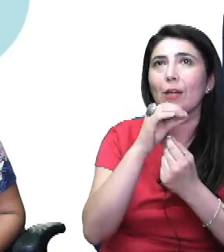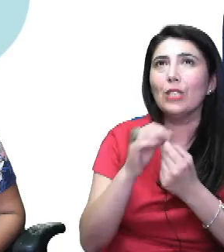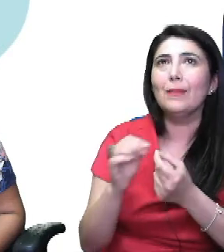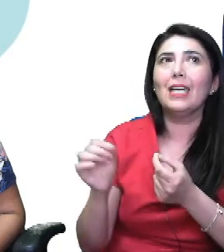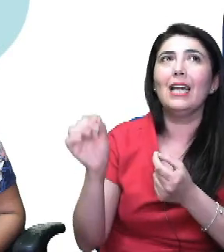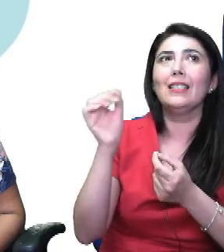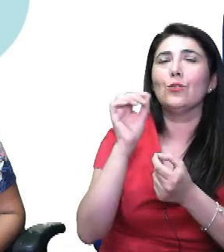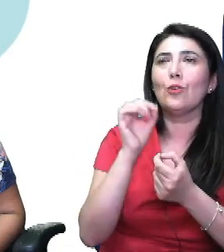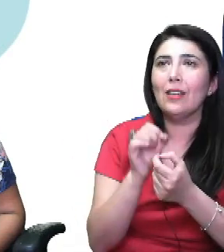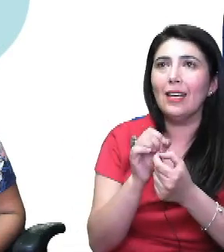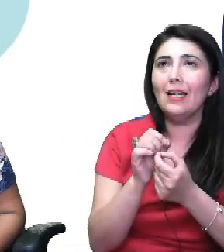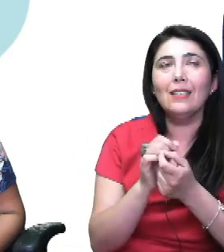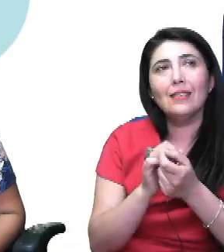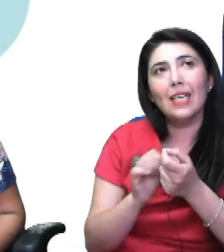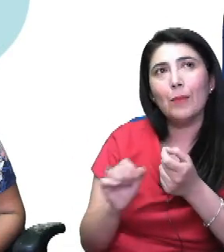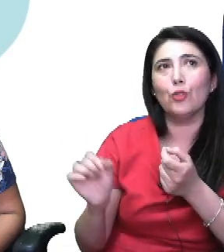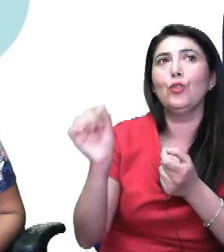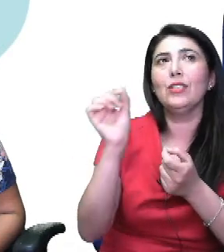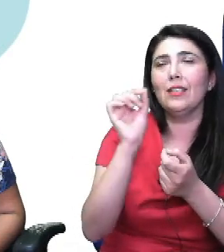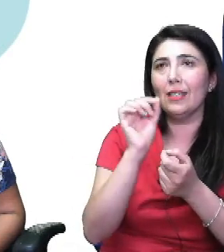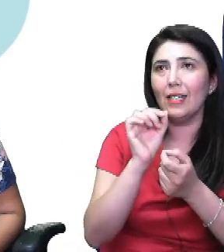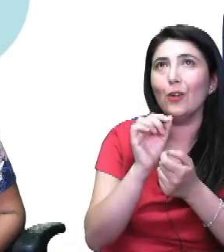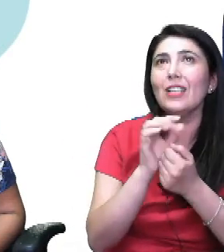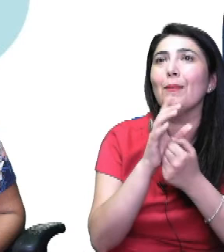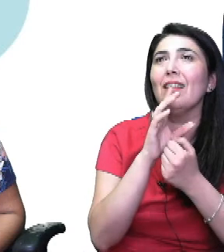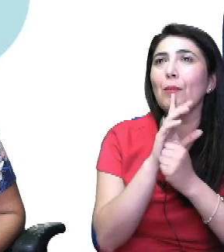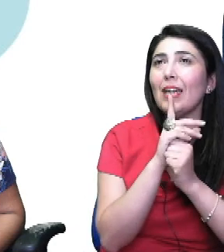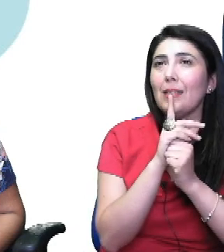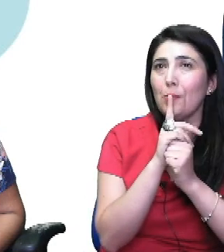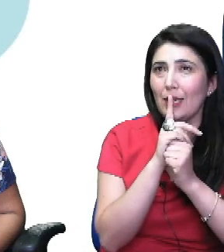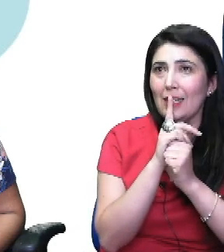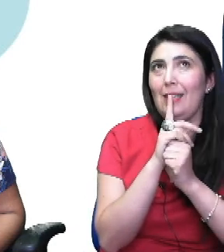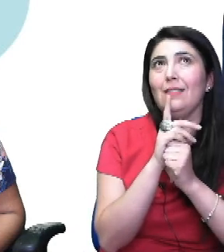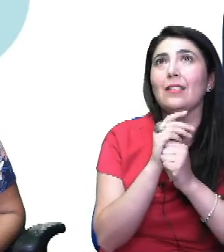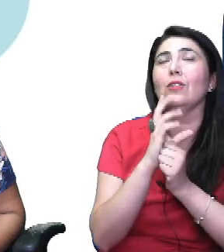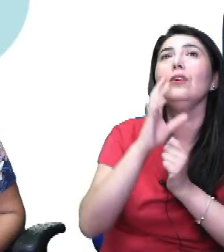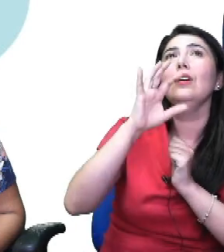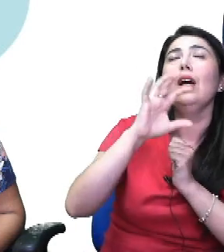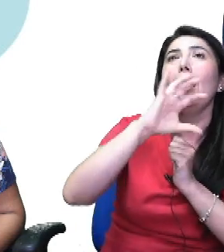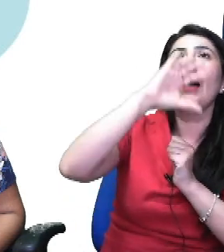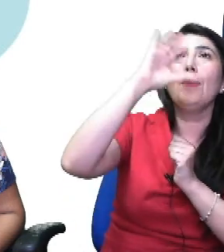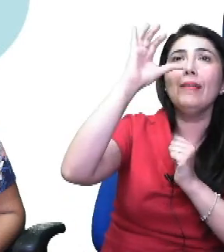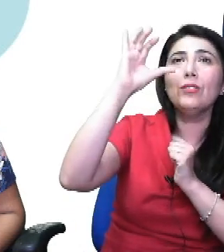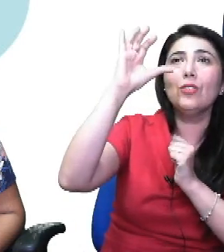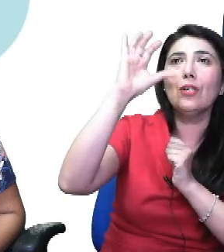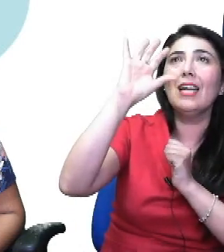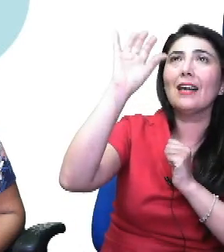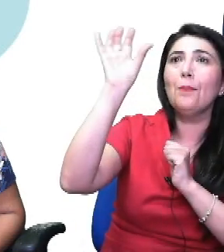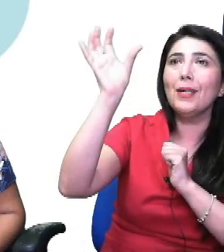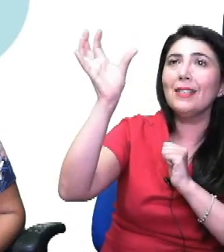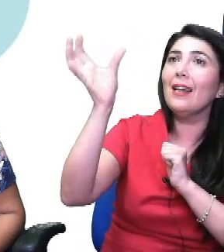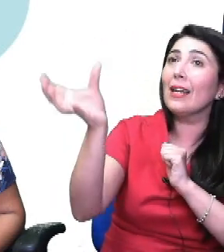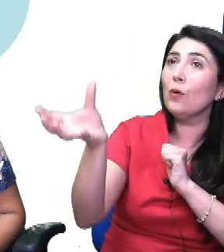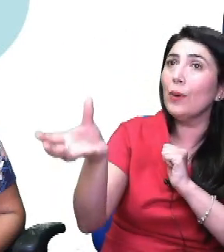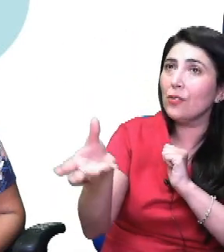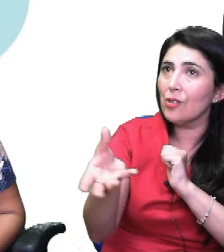Un eje fundamental es la intersectorialidad. Tenemos 8 ejes estratégicos y también hablamos de la temporalidad, ¿cierto? La prevención, la